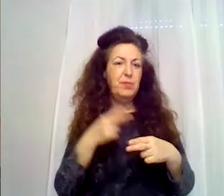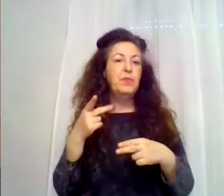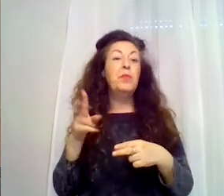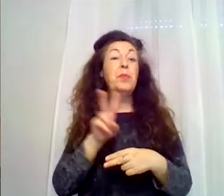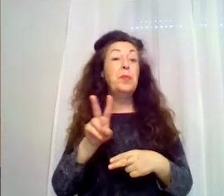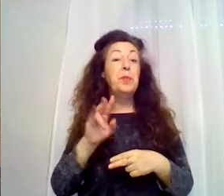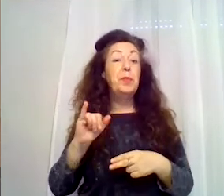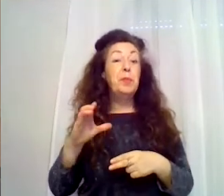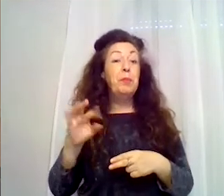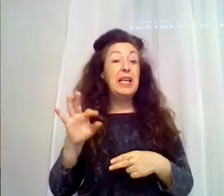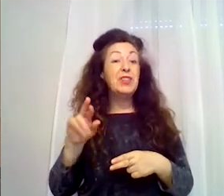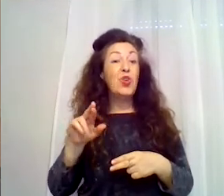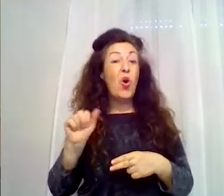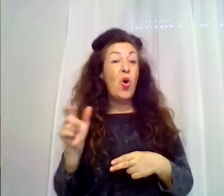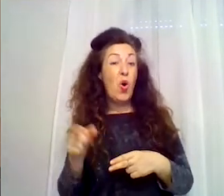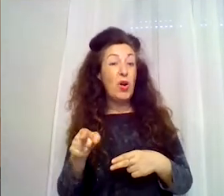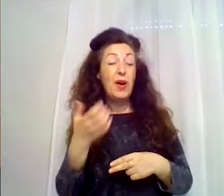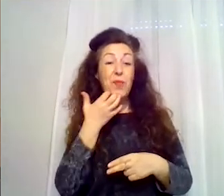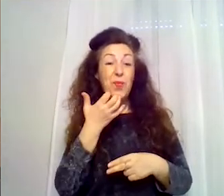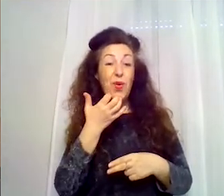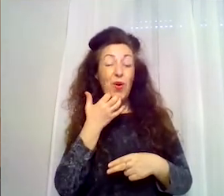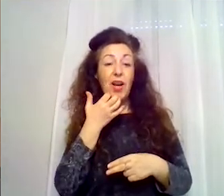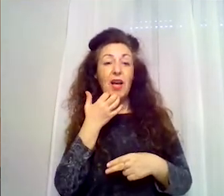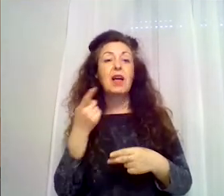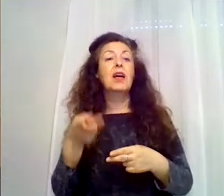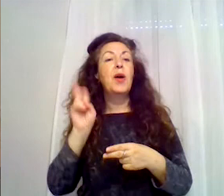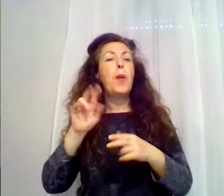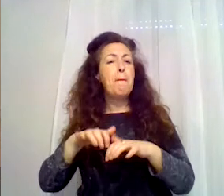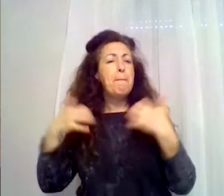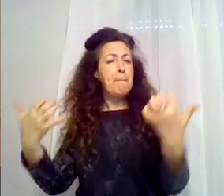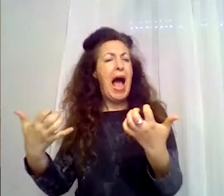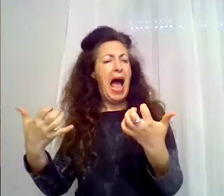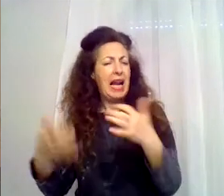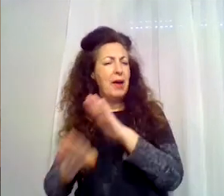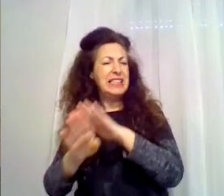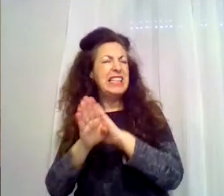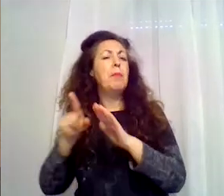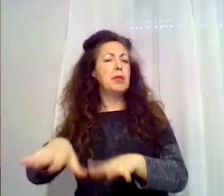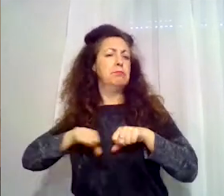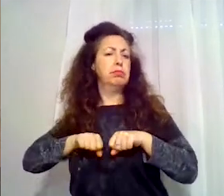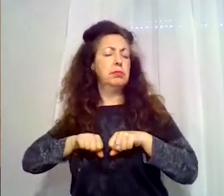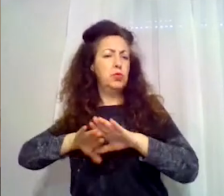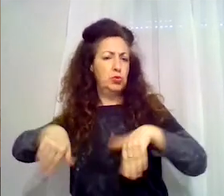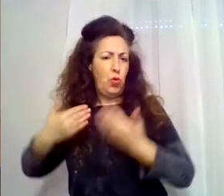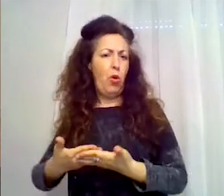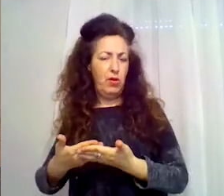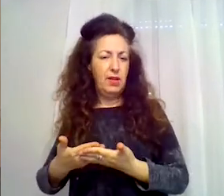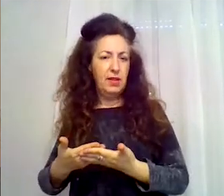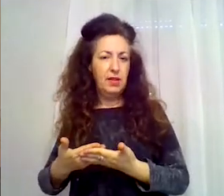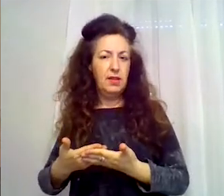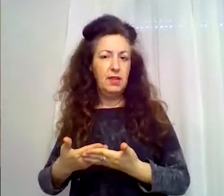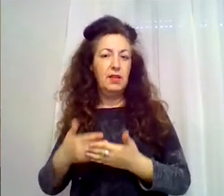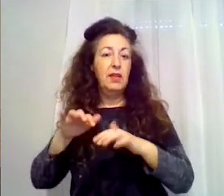he dicho a Bien, usted nada. Bueno, Es buena la polémica, es buena la sí. polémica y aquí hay De cortesía por acuerdo. todas partes. Ok. Pero Me que ha es bueno